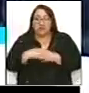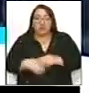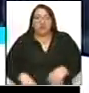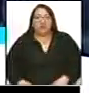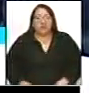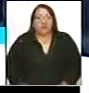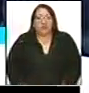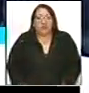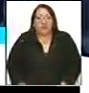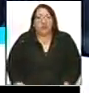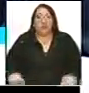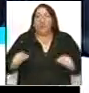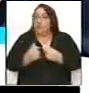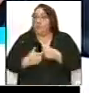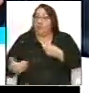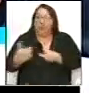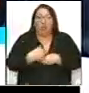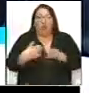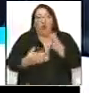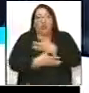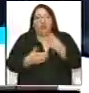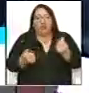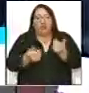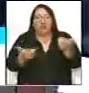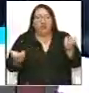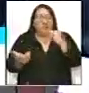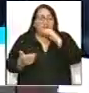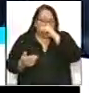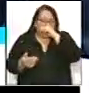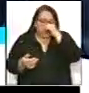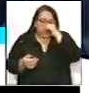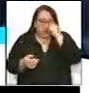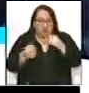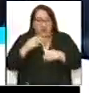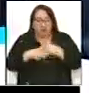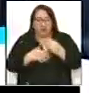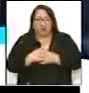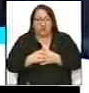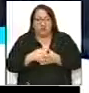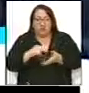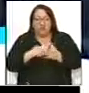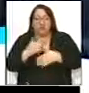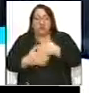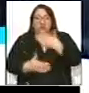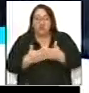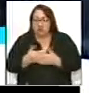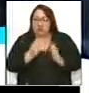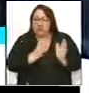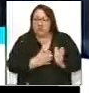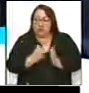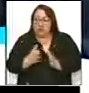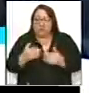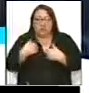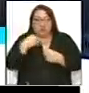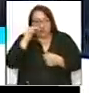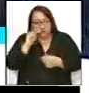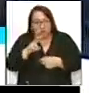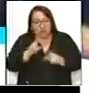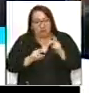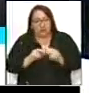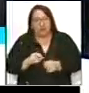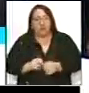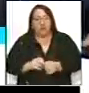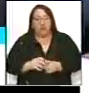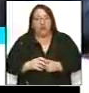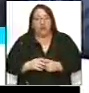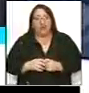partidos o desaparecen. Entonces yo creo que hay que mirar todo esto como procesos, como quizás debamos mirar alguna de las